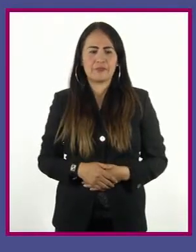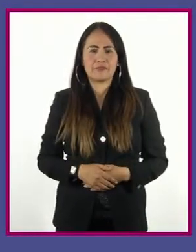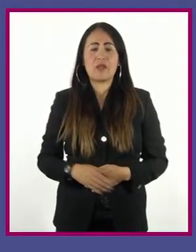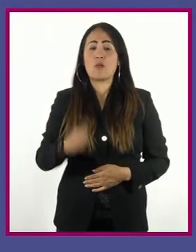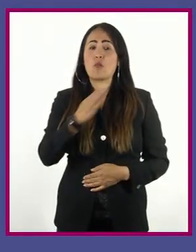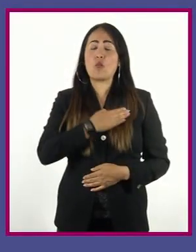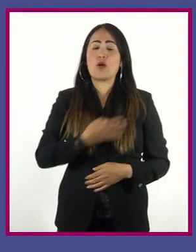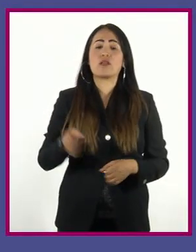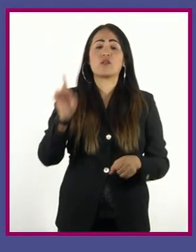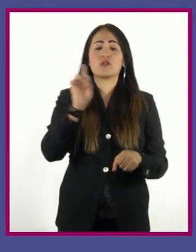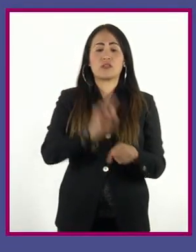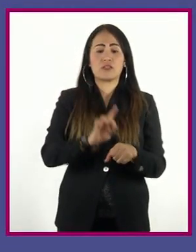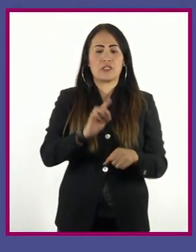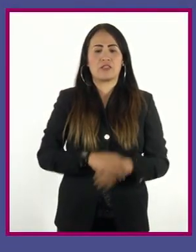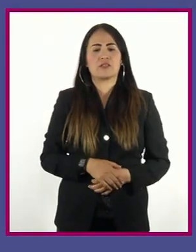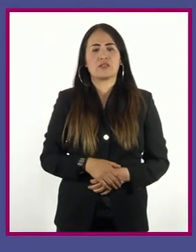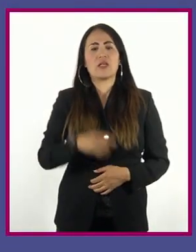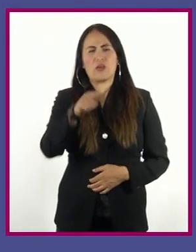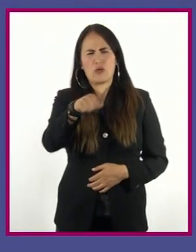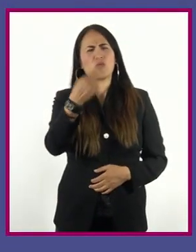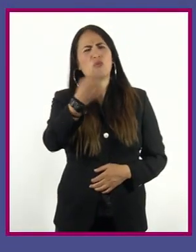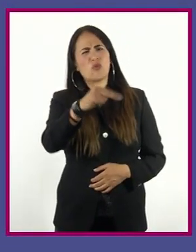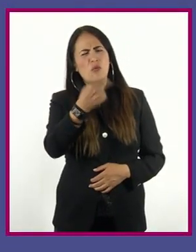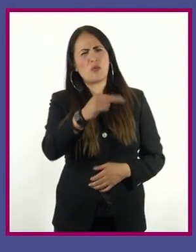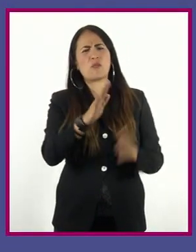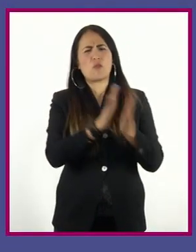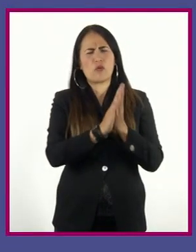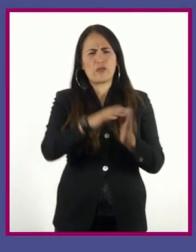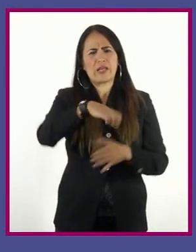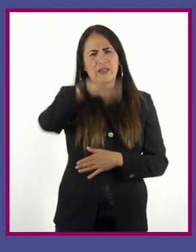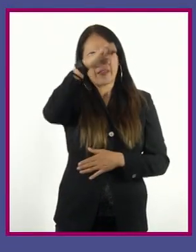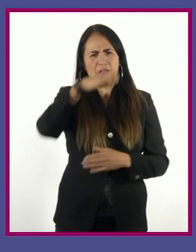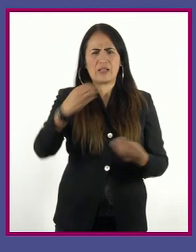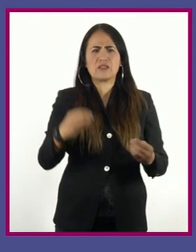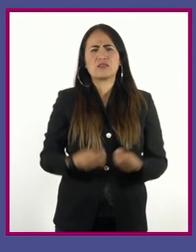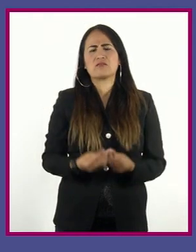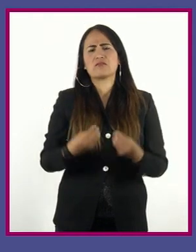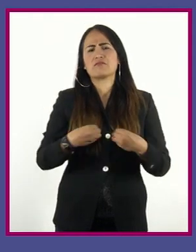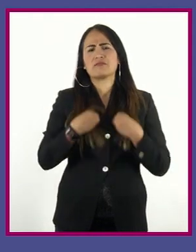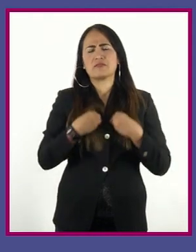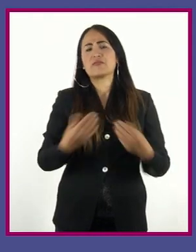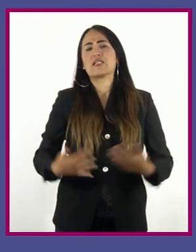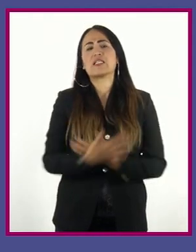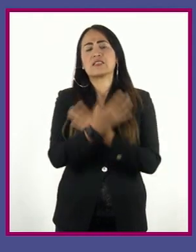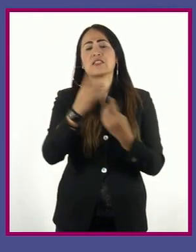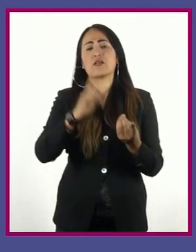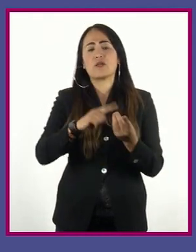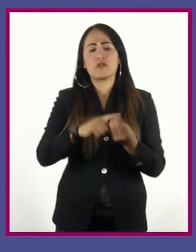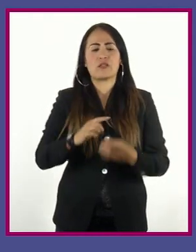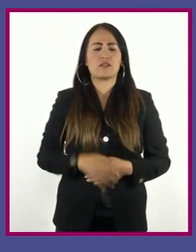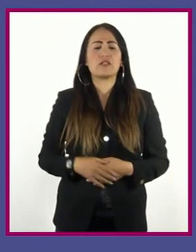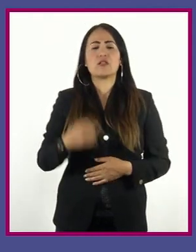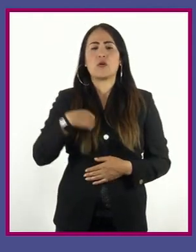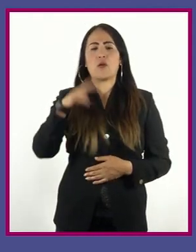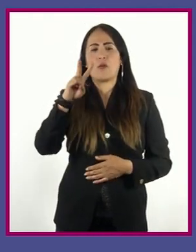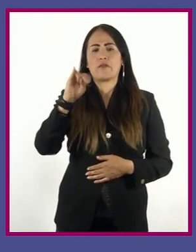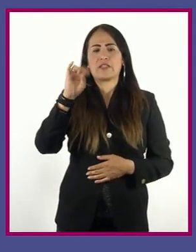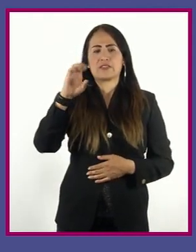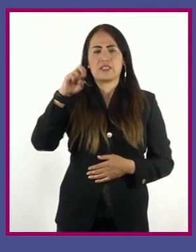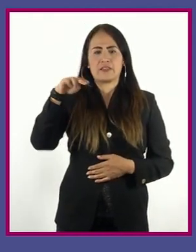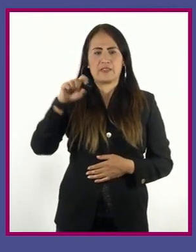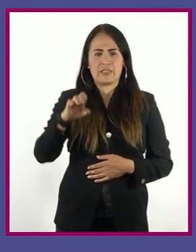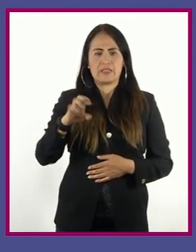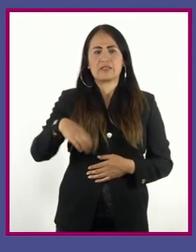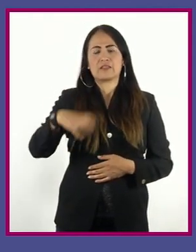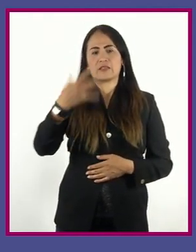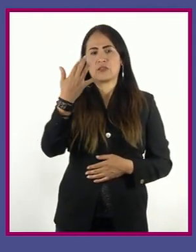Buenos días. Hola, buenos días. ¿Me podría decir su nombre, su edad y dónde nació? Sí, me llamo Vicente Calzada, tengo 50 años y